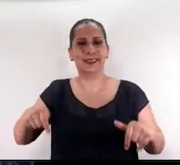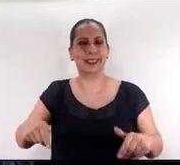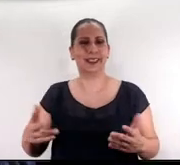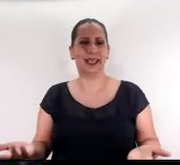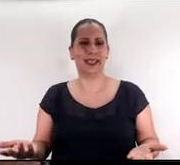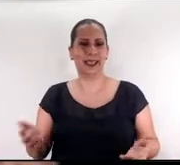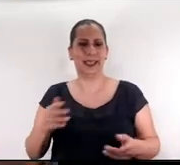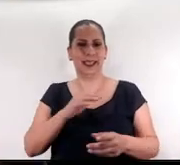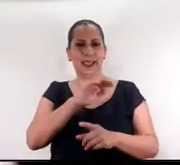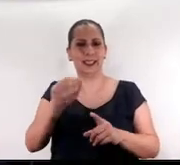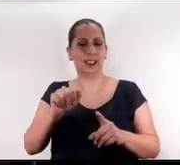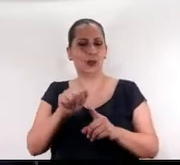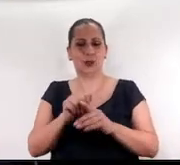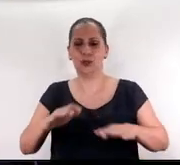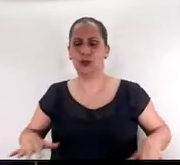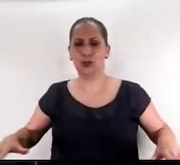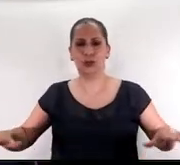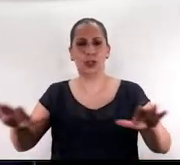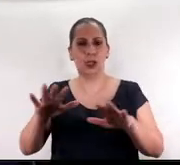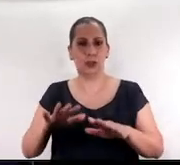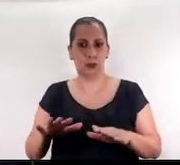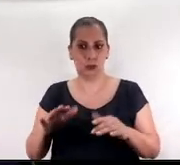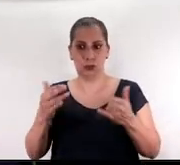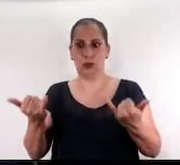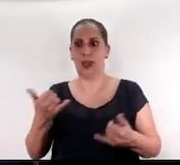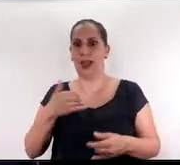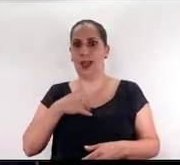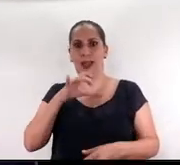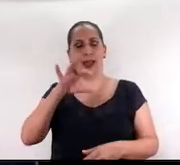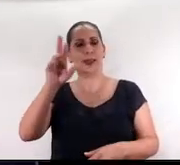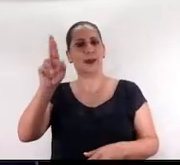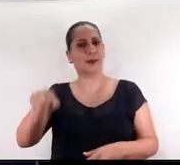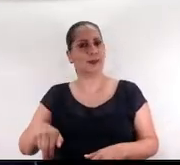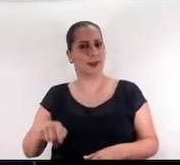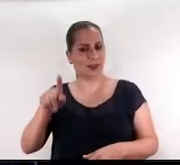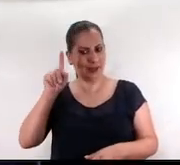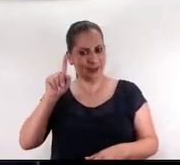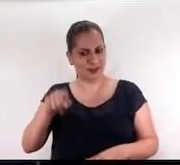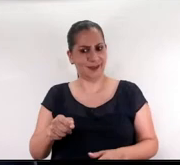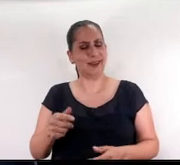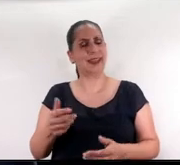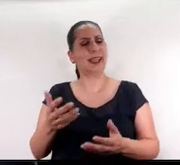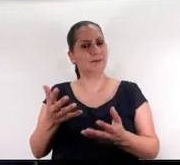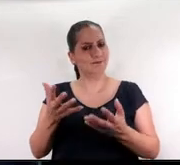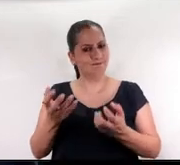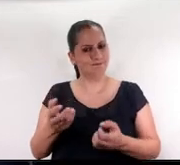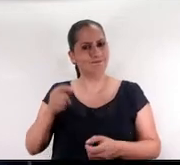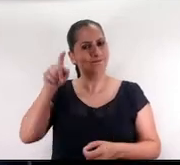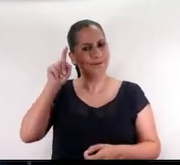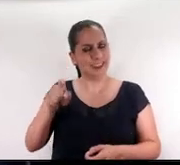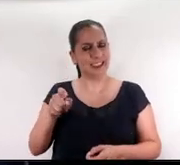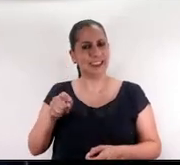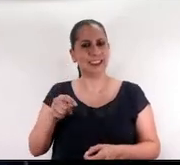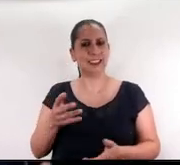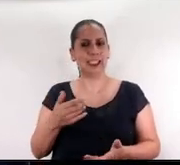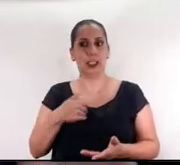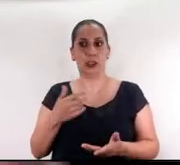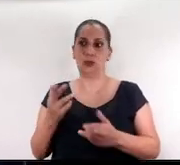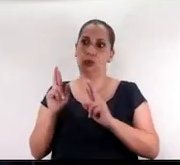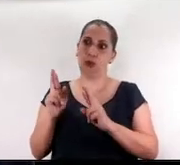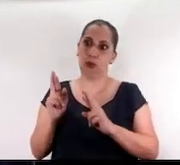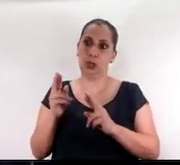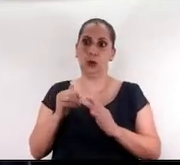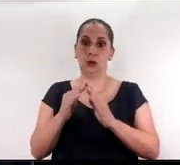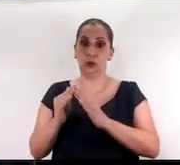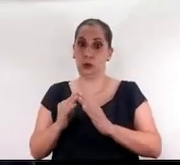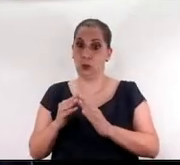las condiciones del entorno como el que tiene Costa Rica debería aspirar y tiene que aspirar, y yo espero que si el pueblo y Dios